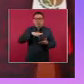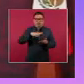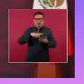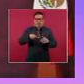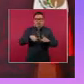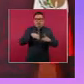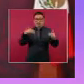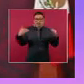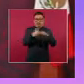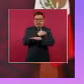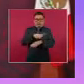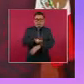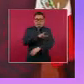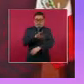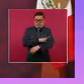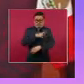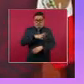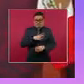eléctrico.